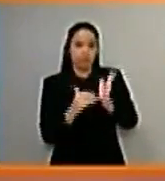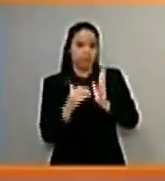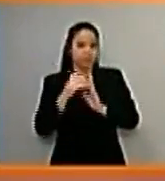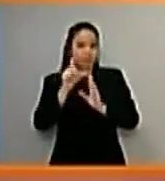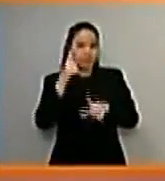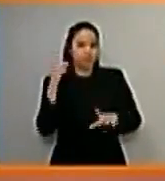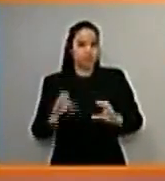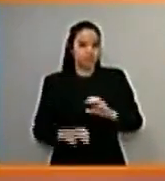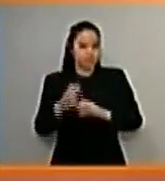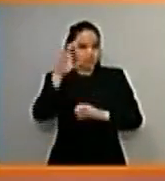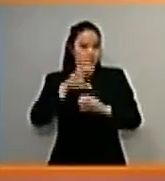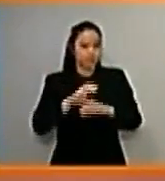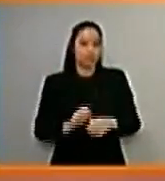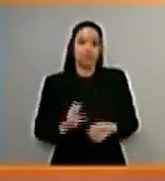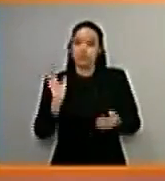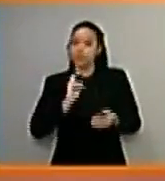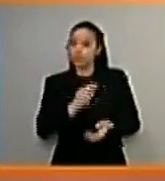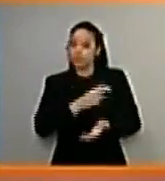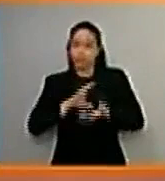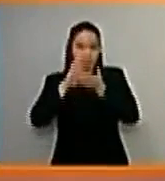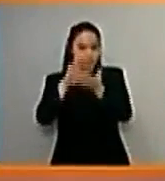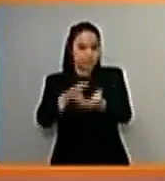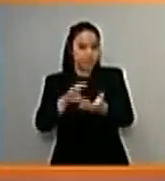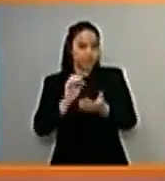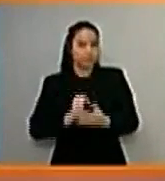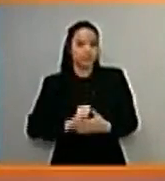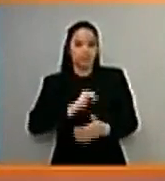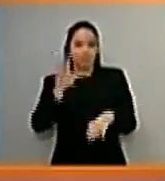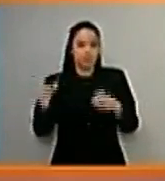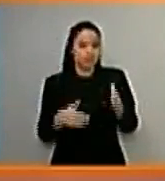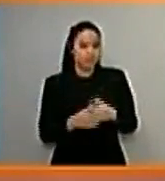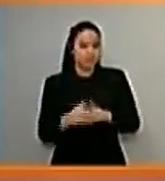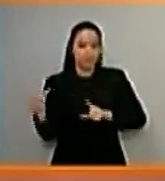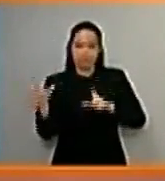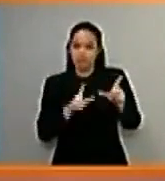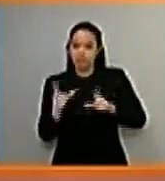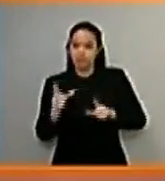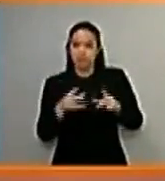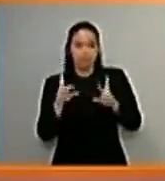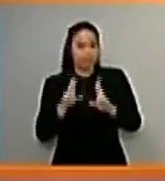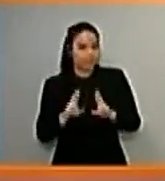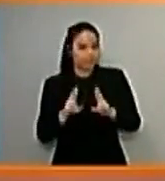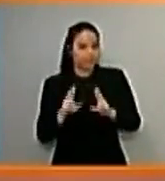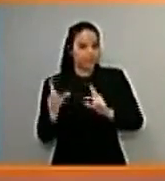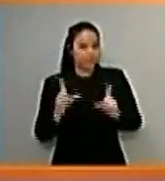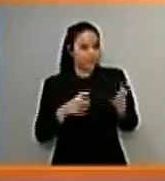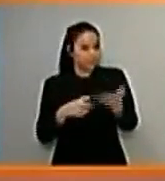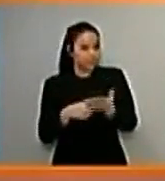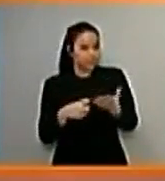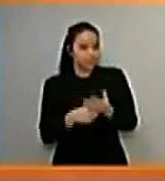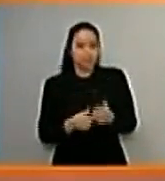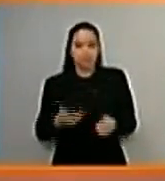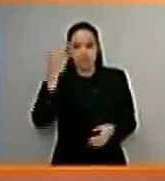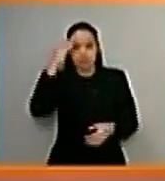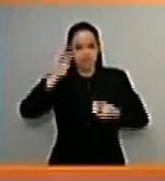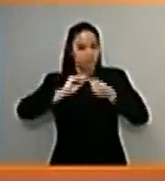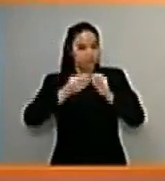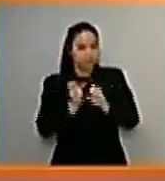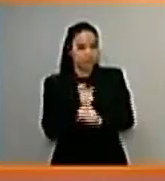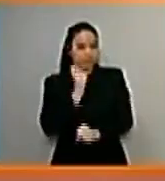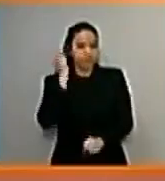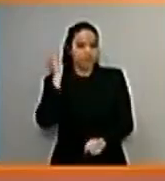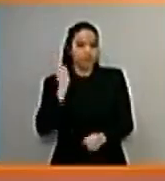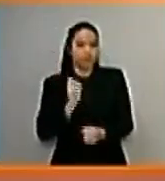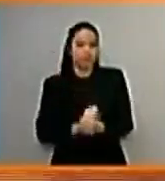trae la jugada doble de nuestro super premio. Así que espero que estés cruzando los dedos y con tu boleto en mano y me apañes a recibir el